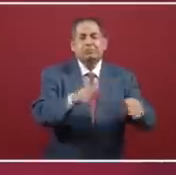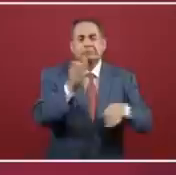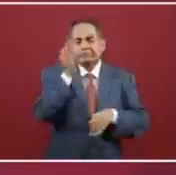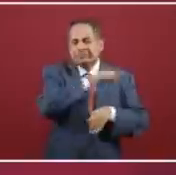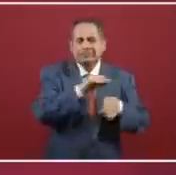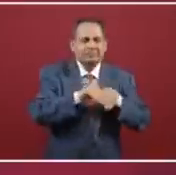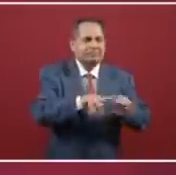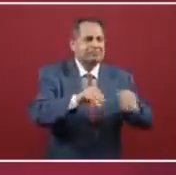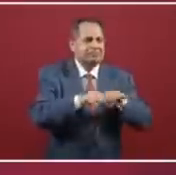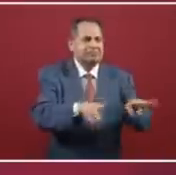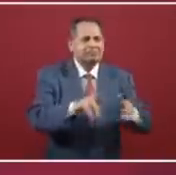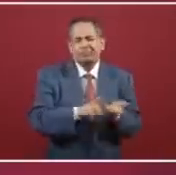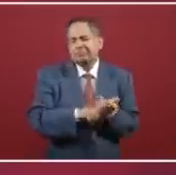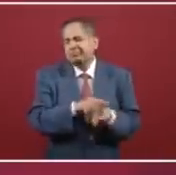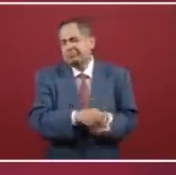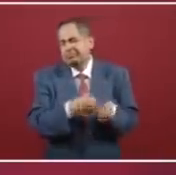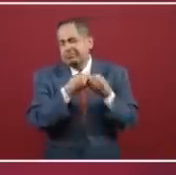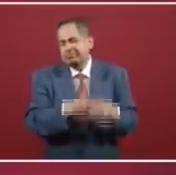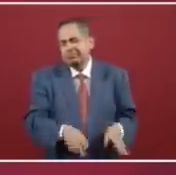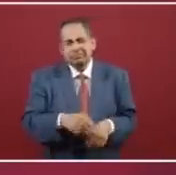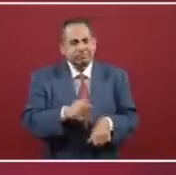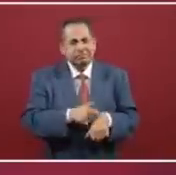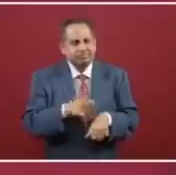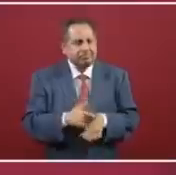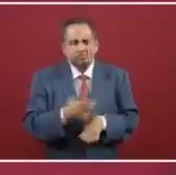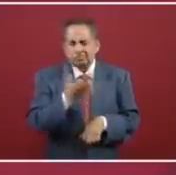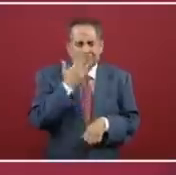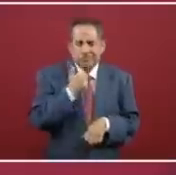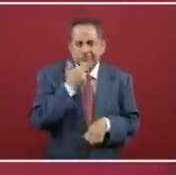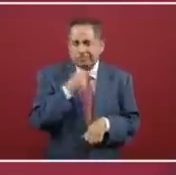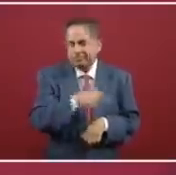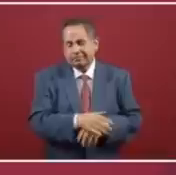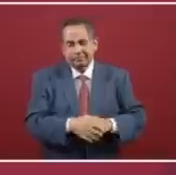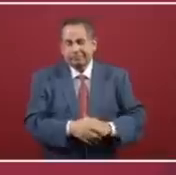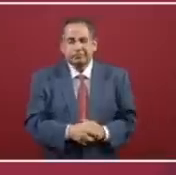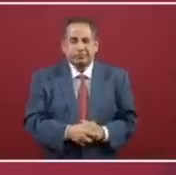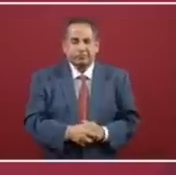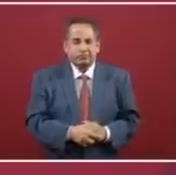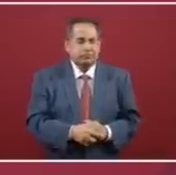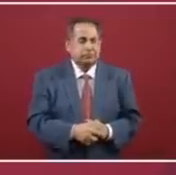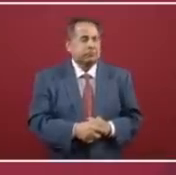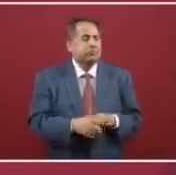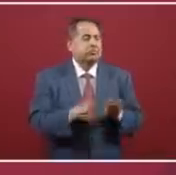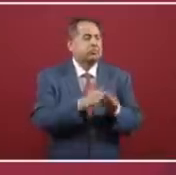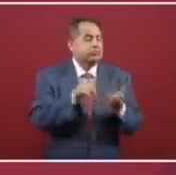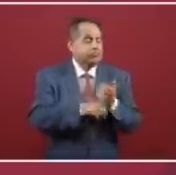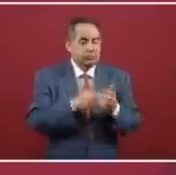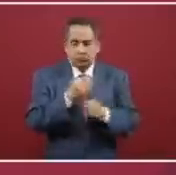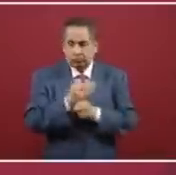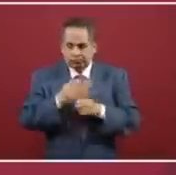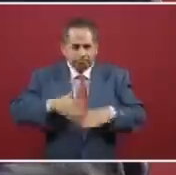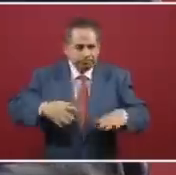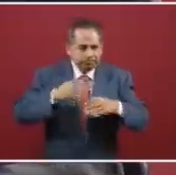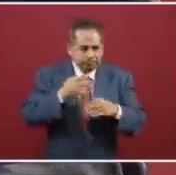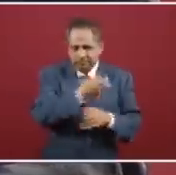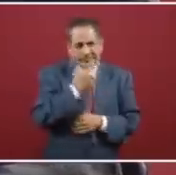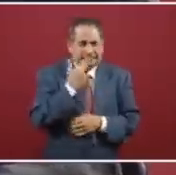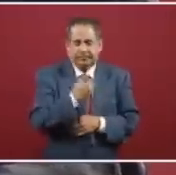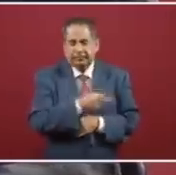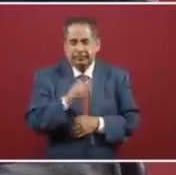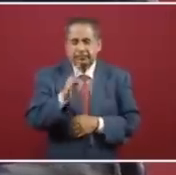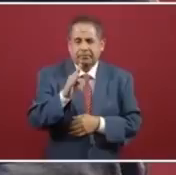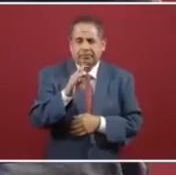es una pérdida de tiempo no sirve eso sobre todo en la circunstancia actual